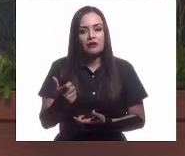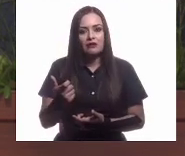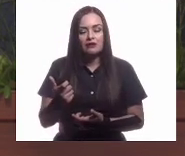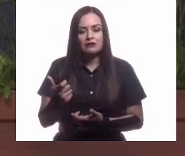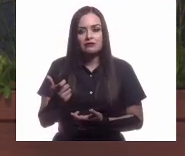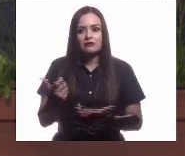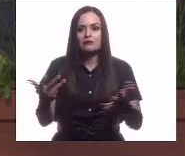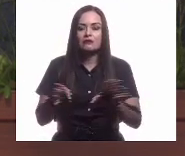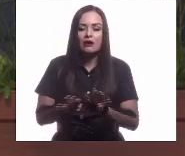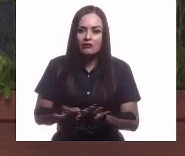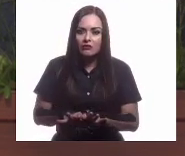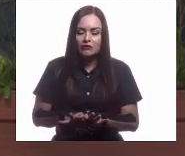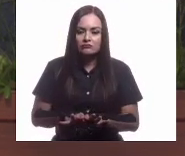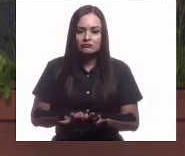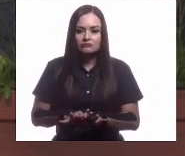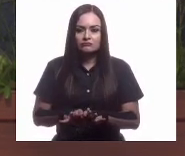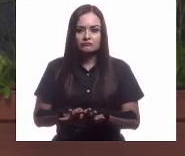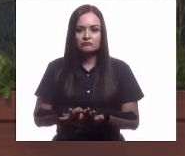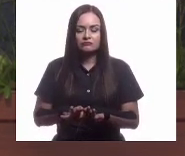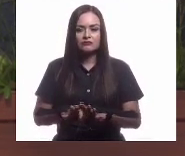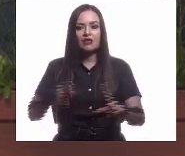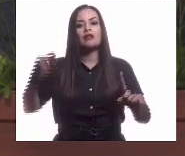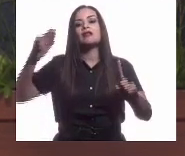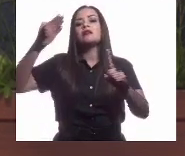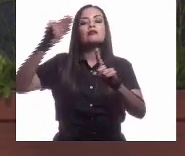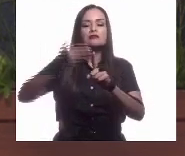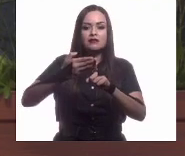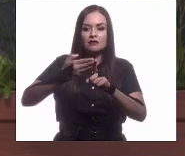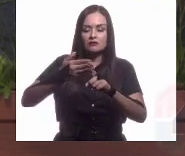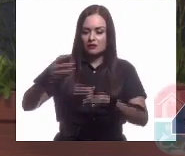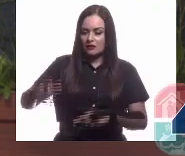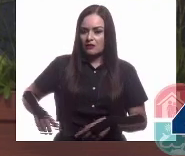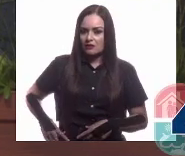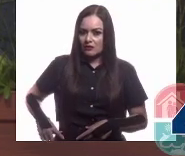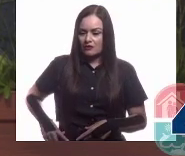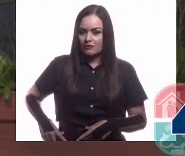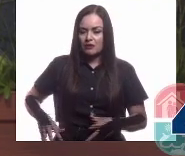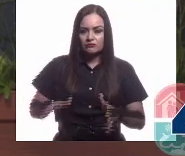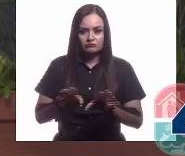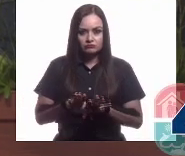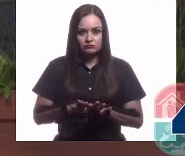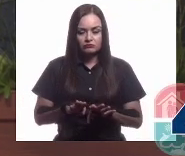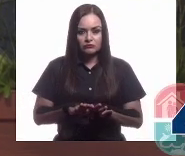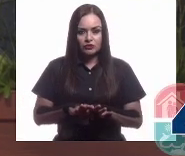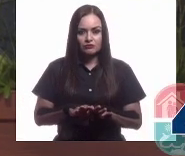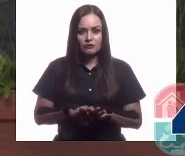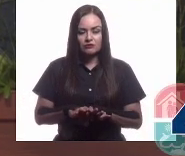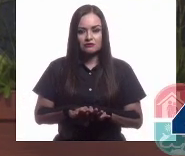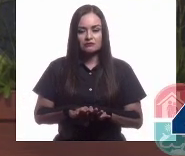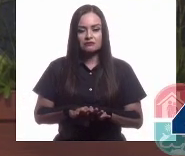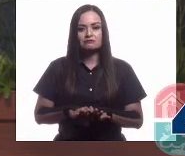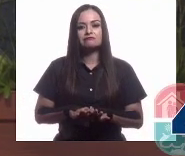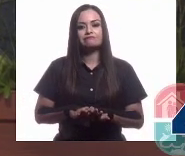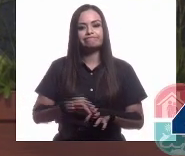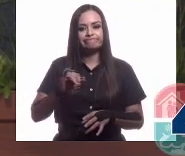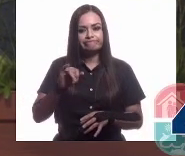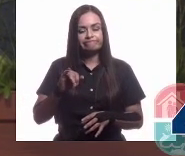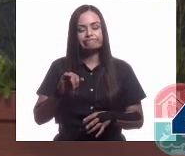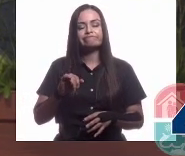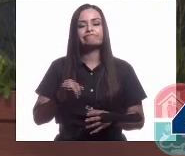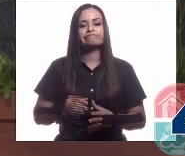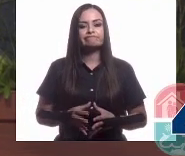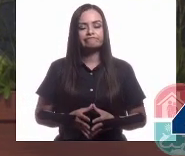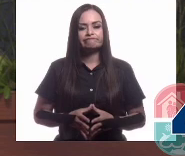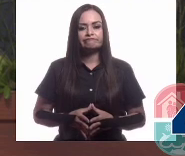producción. Eliminar de los objetivos del gobierno la procuración del crecimiento es un grave error que nos pasa ya la